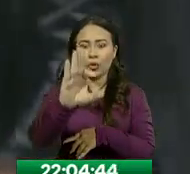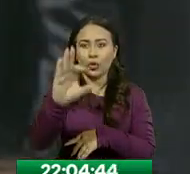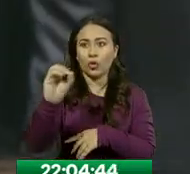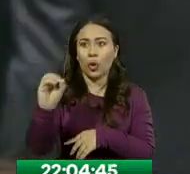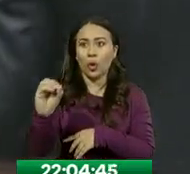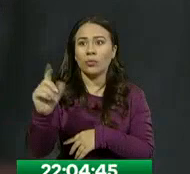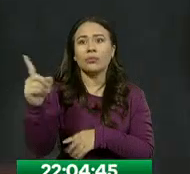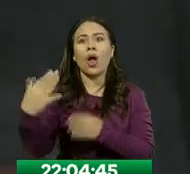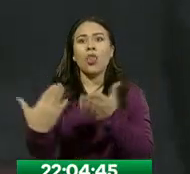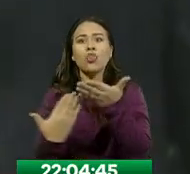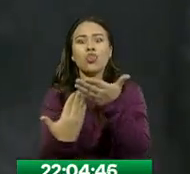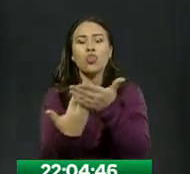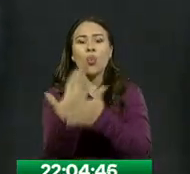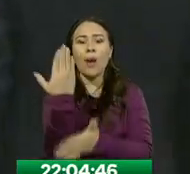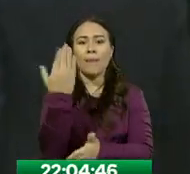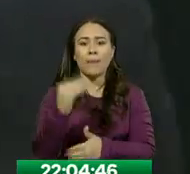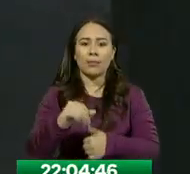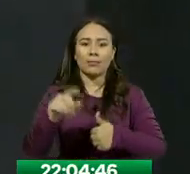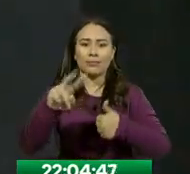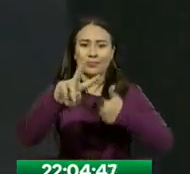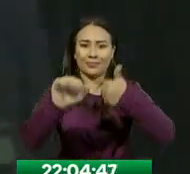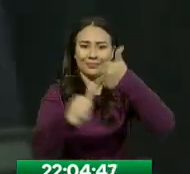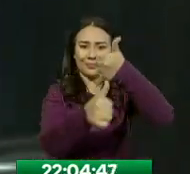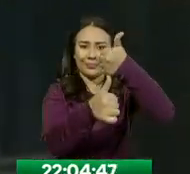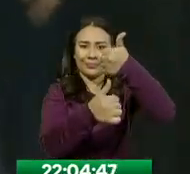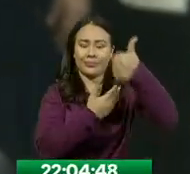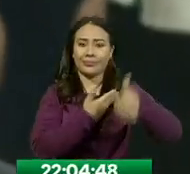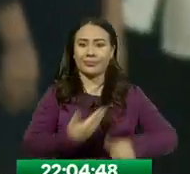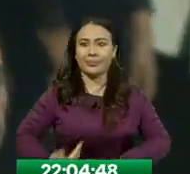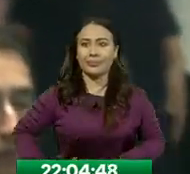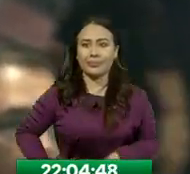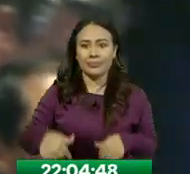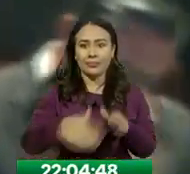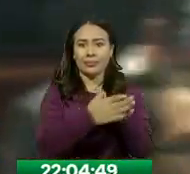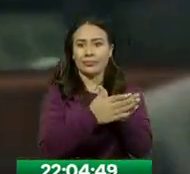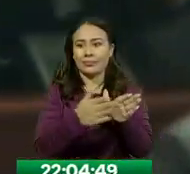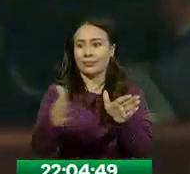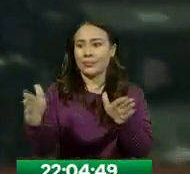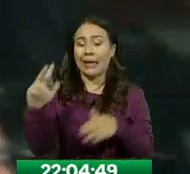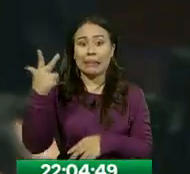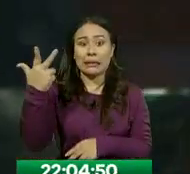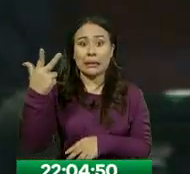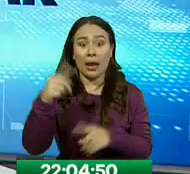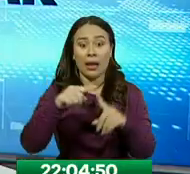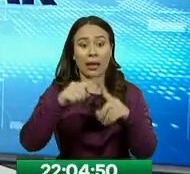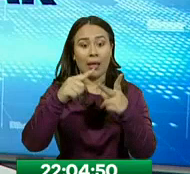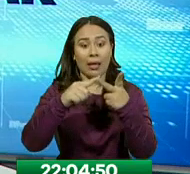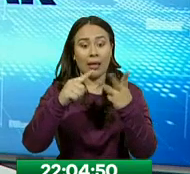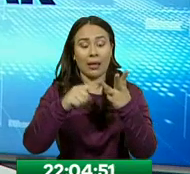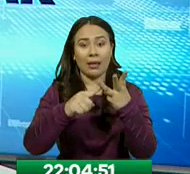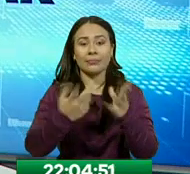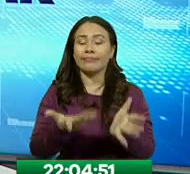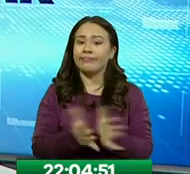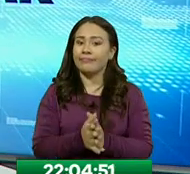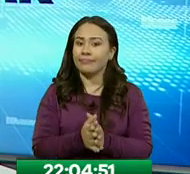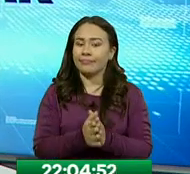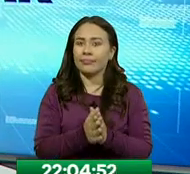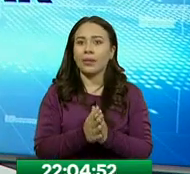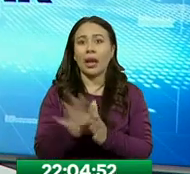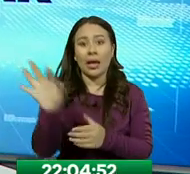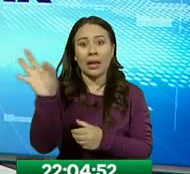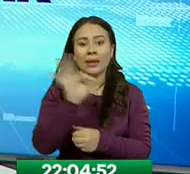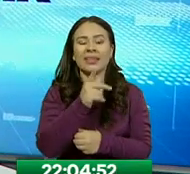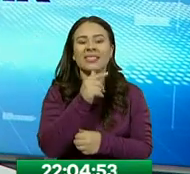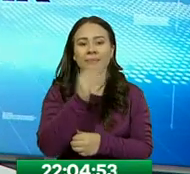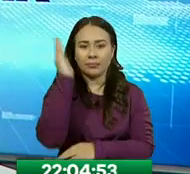tercer vicepresidente en lo que va del periodo de Lenín Moreno. Informó Javier Gallo. Y tras su elección,